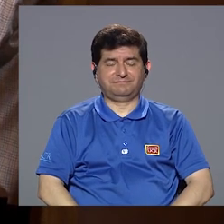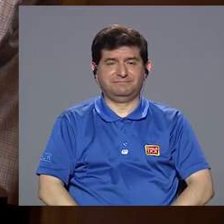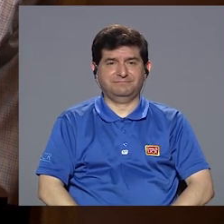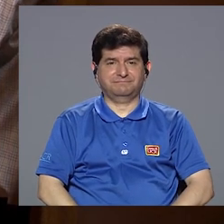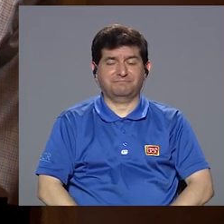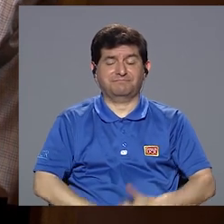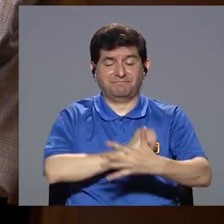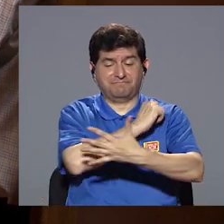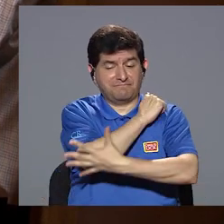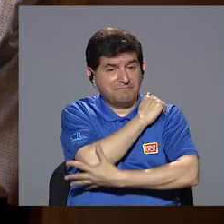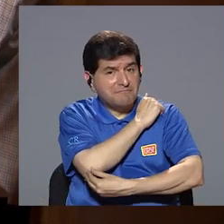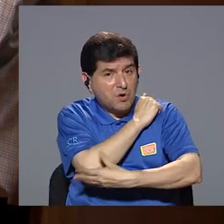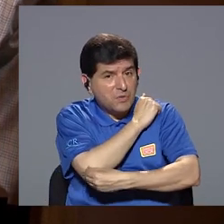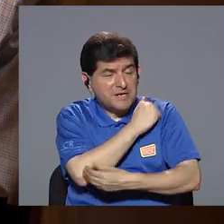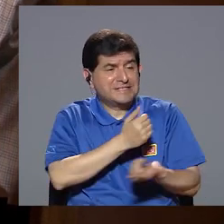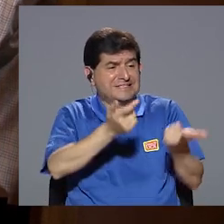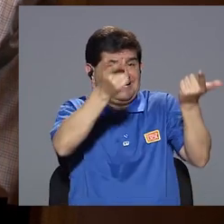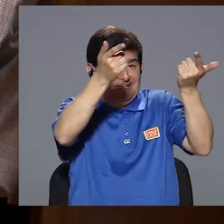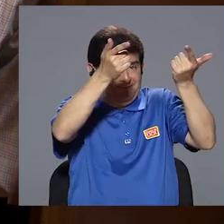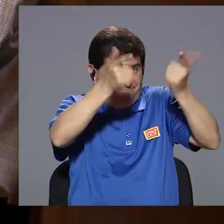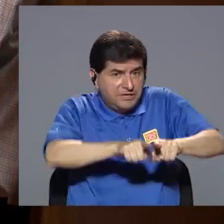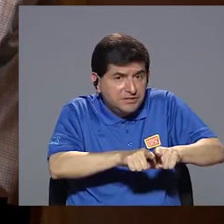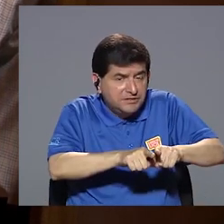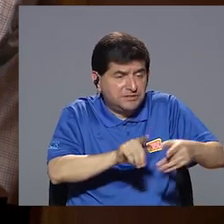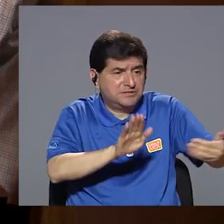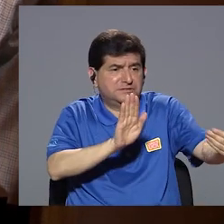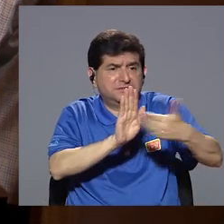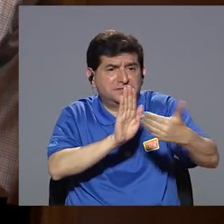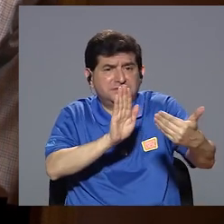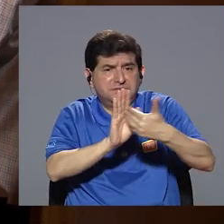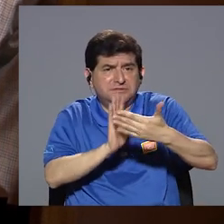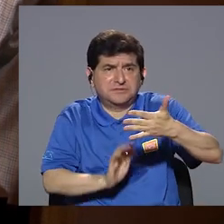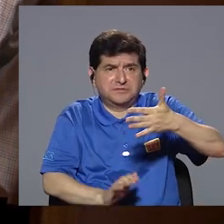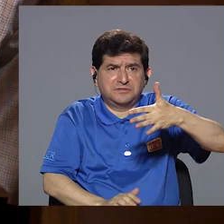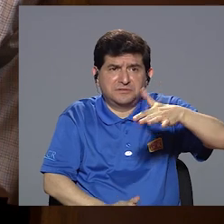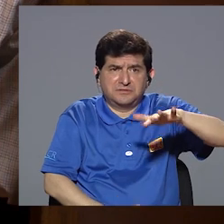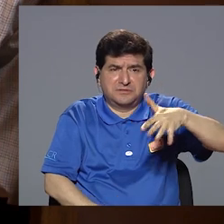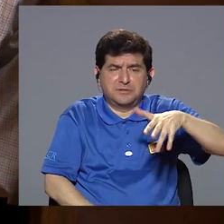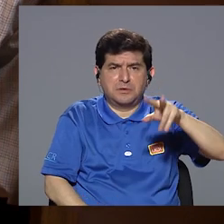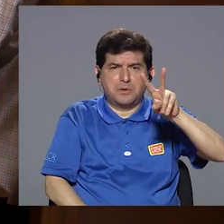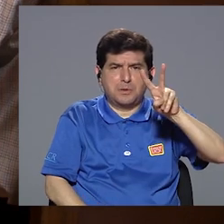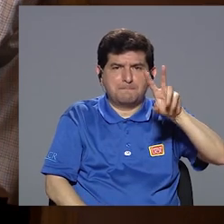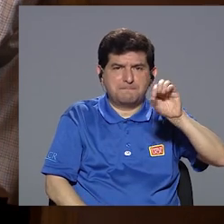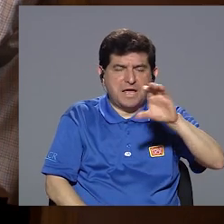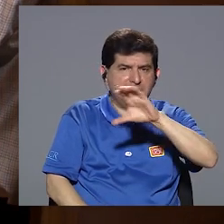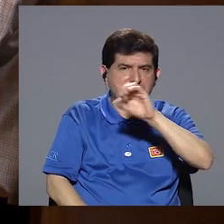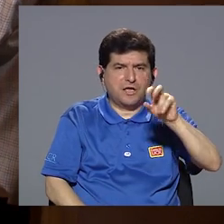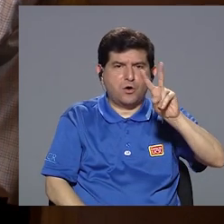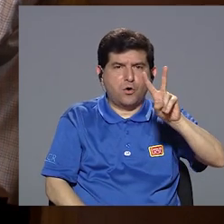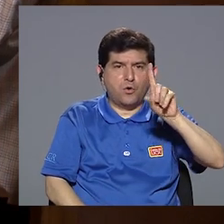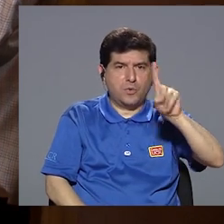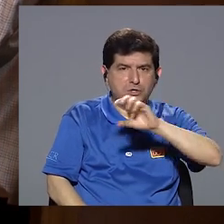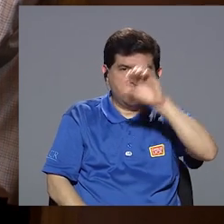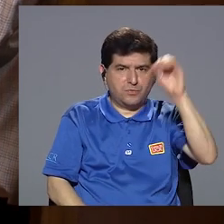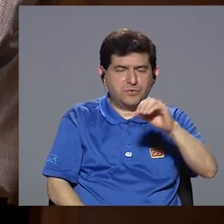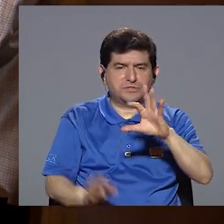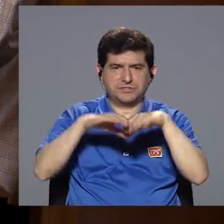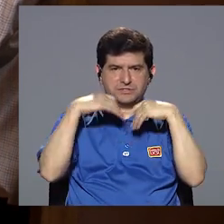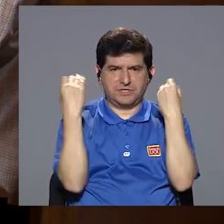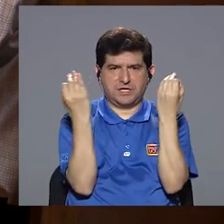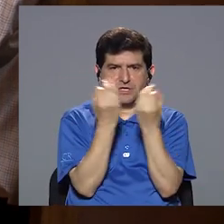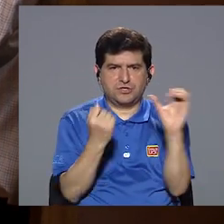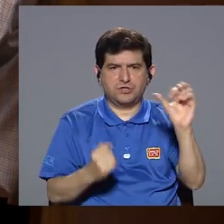y la pobreza es un fenómeno que afecta más o menos al 20 21 por ciento